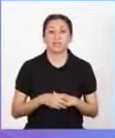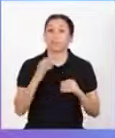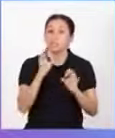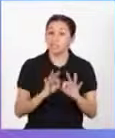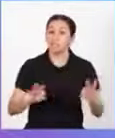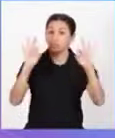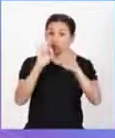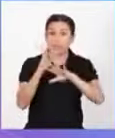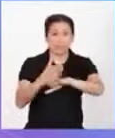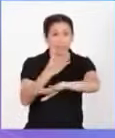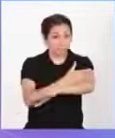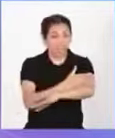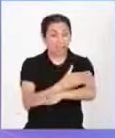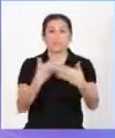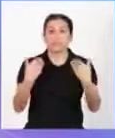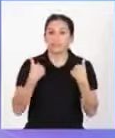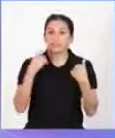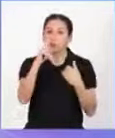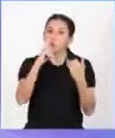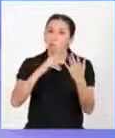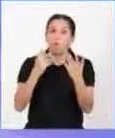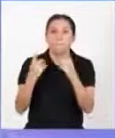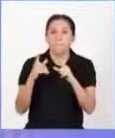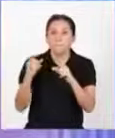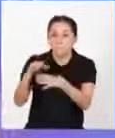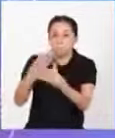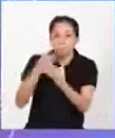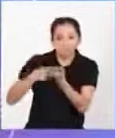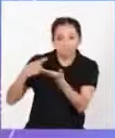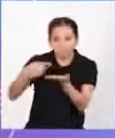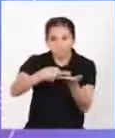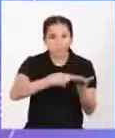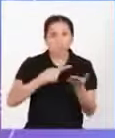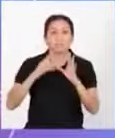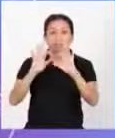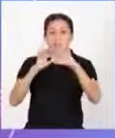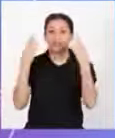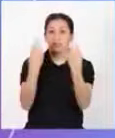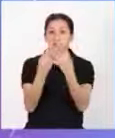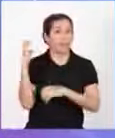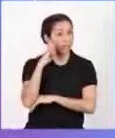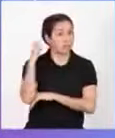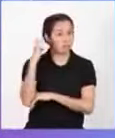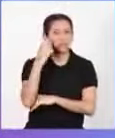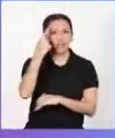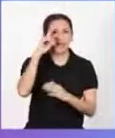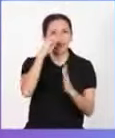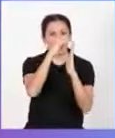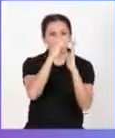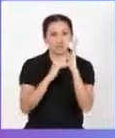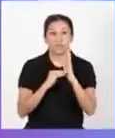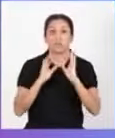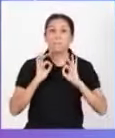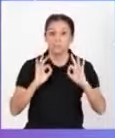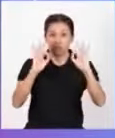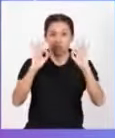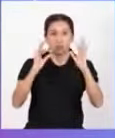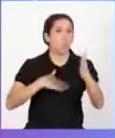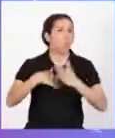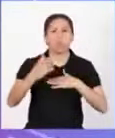Ante todo, es importante tener un plan familiar de emergencia, que no solo sirve para